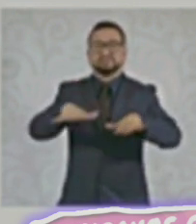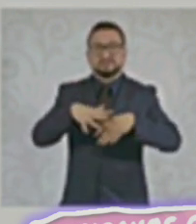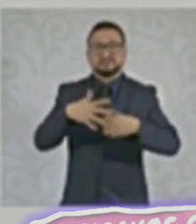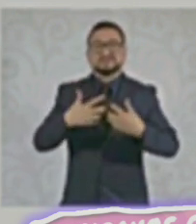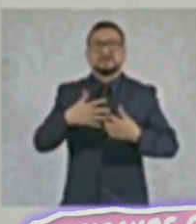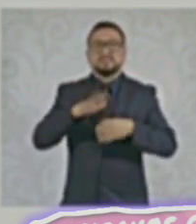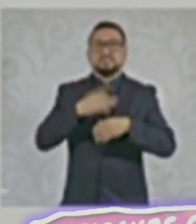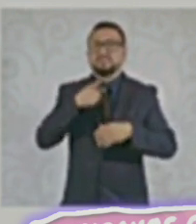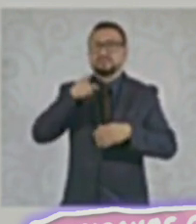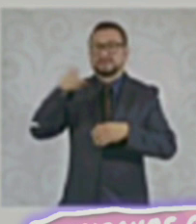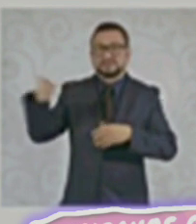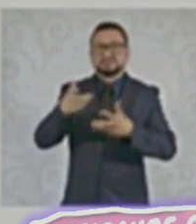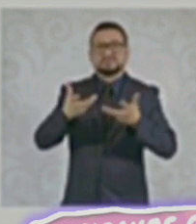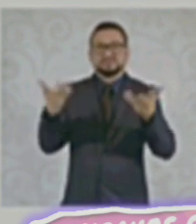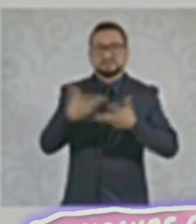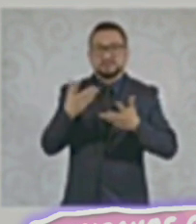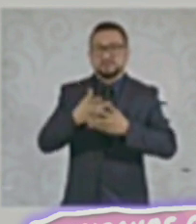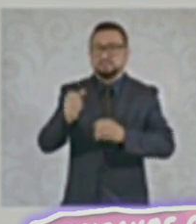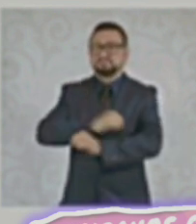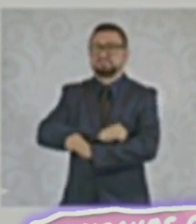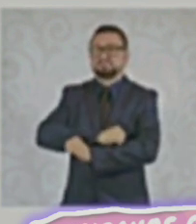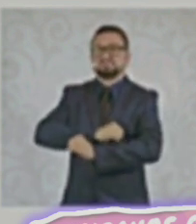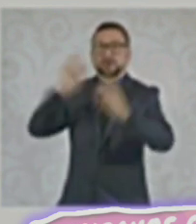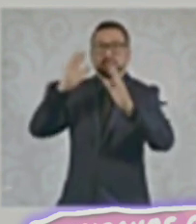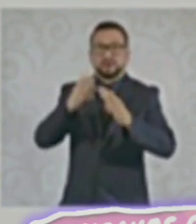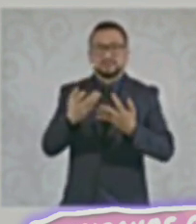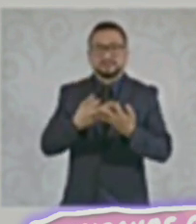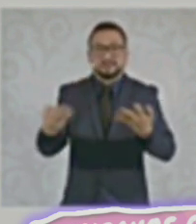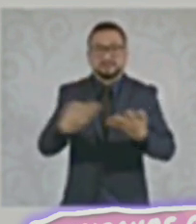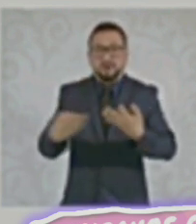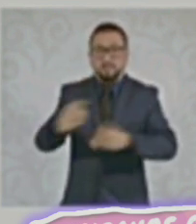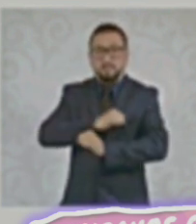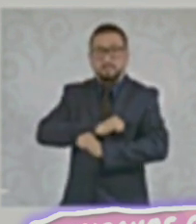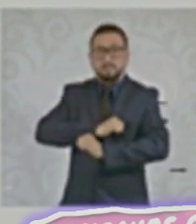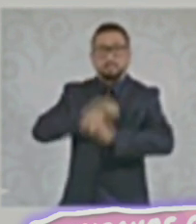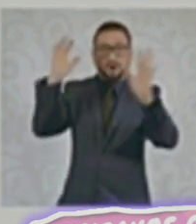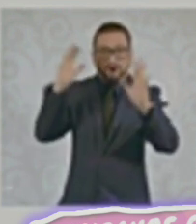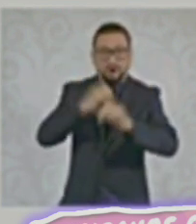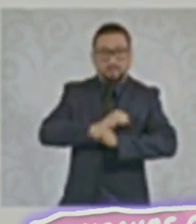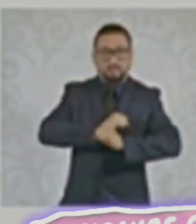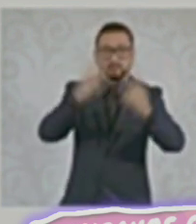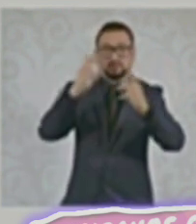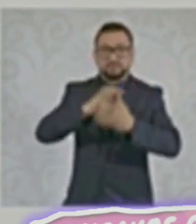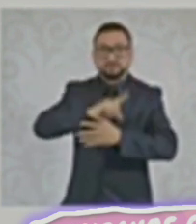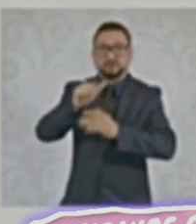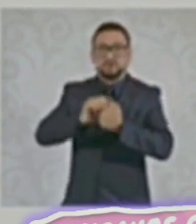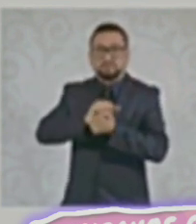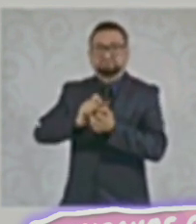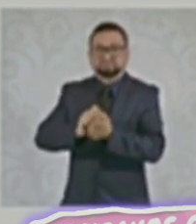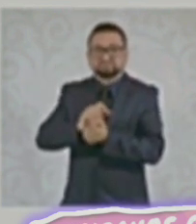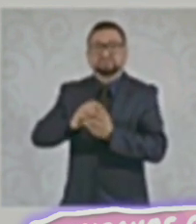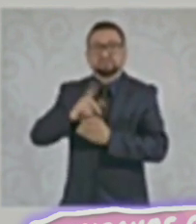de ellos dinamitaban el suelo realmente y lo procesaban sus